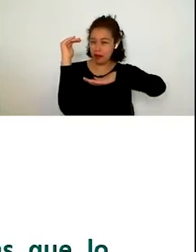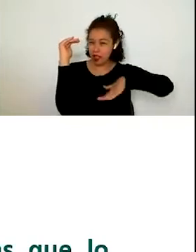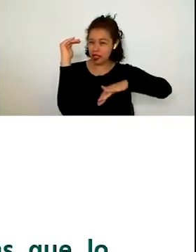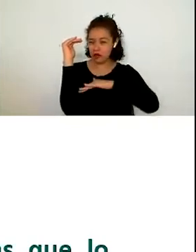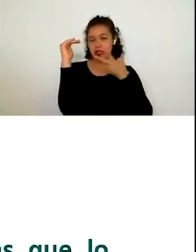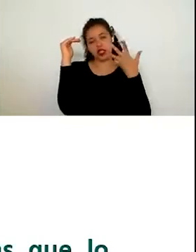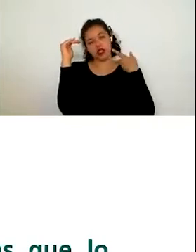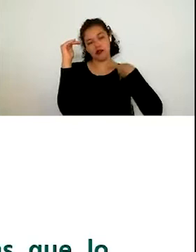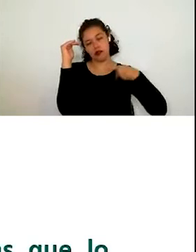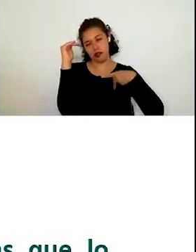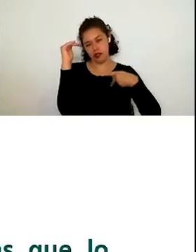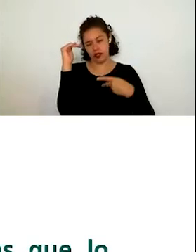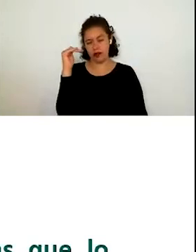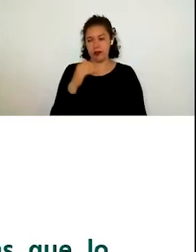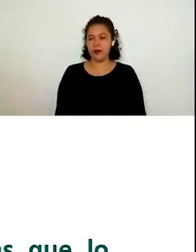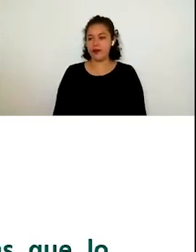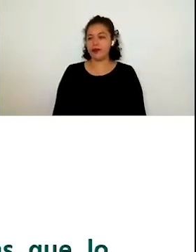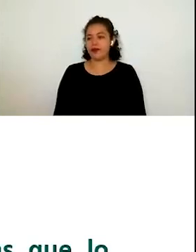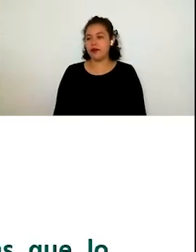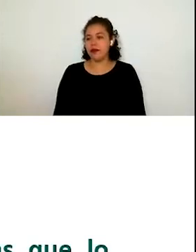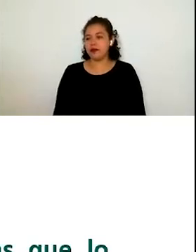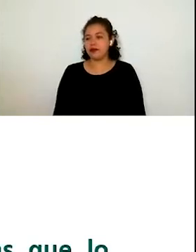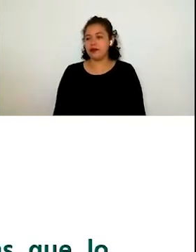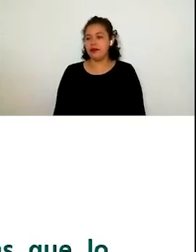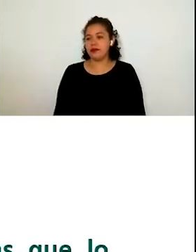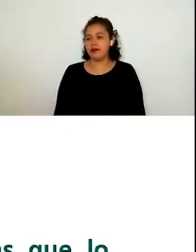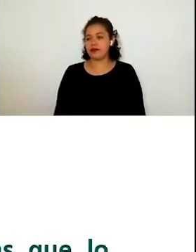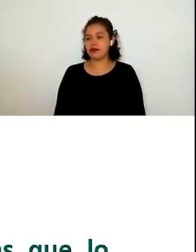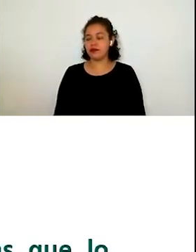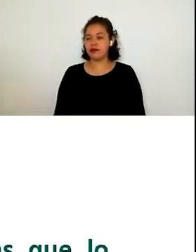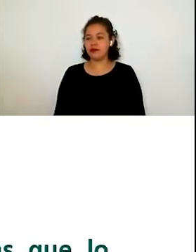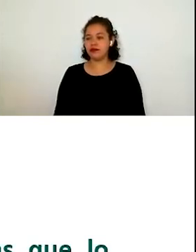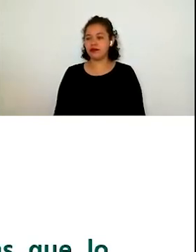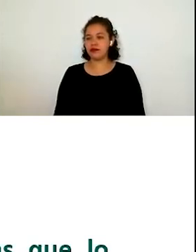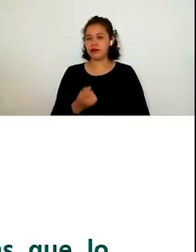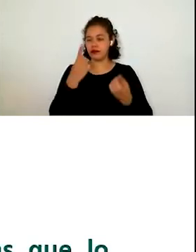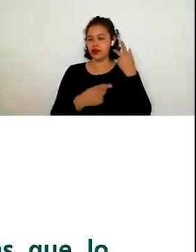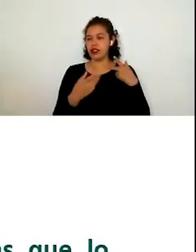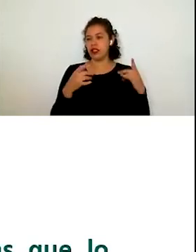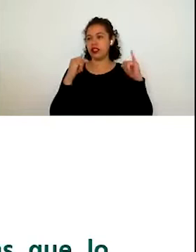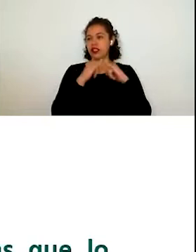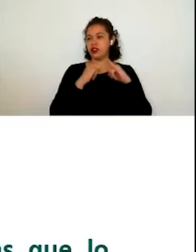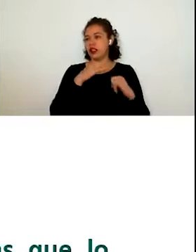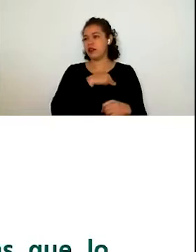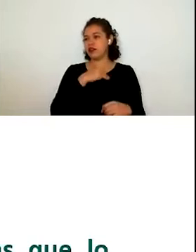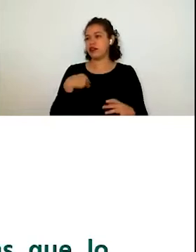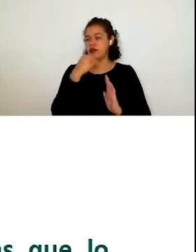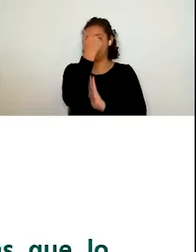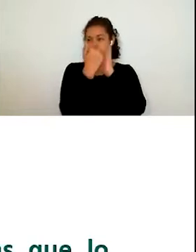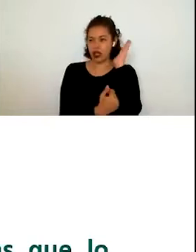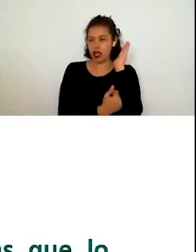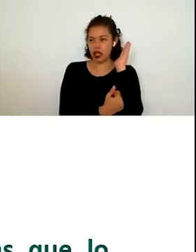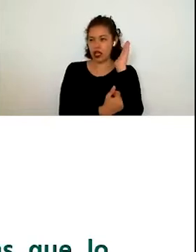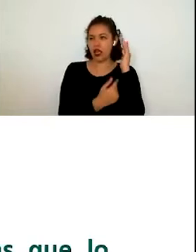de 5 miembros. Hay instituciones que pues tienen menos miembros, pero seguramente se constituyeron mucho antes